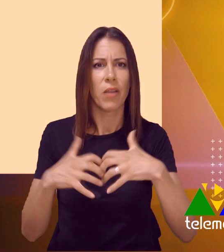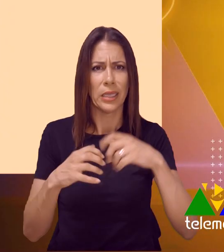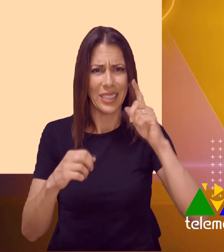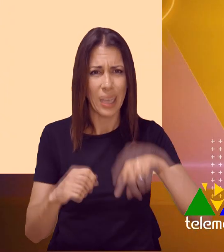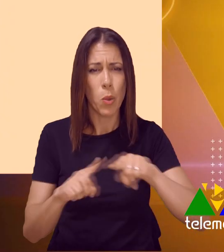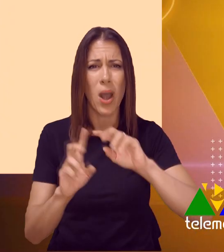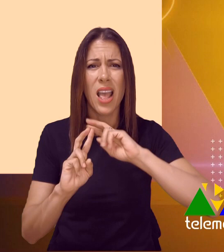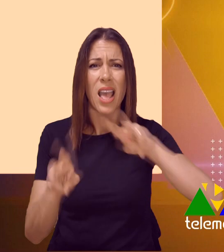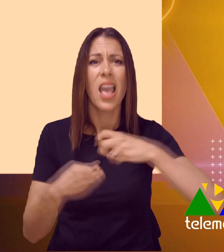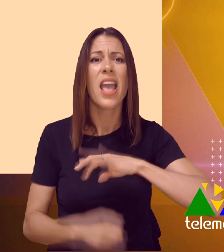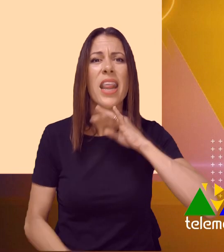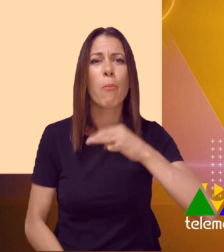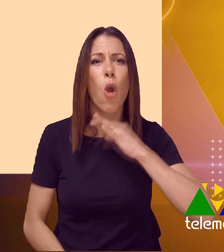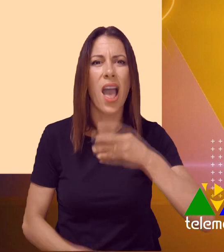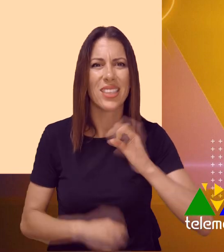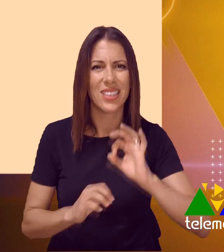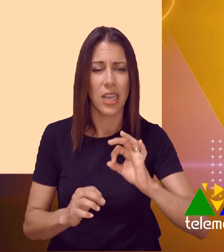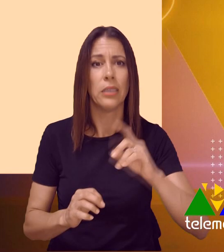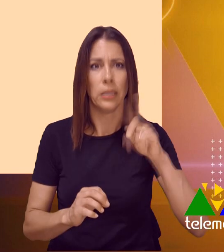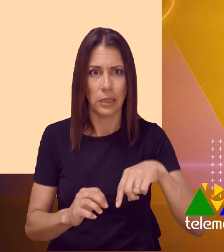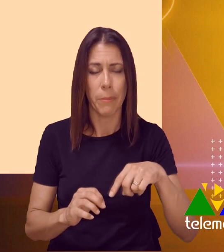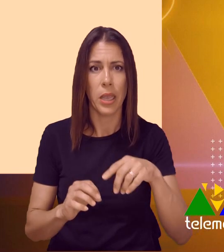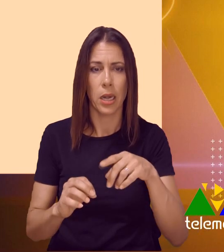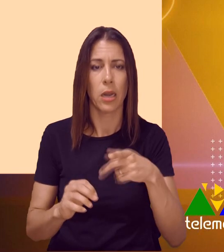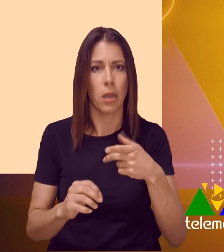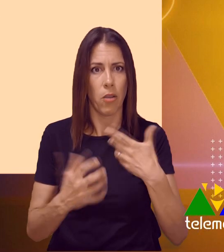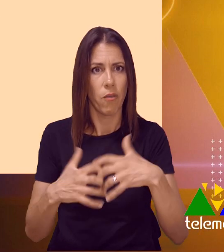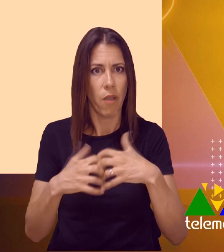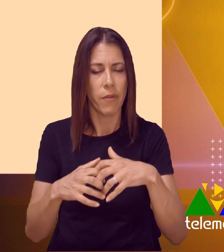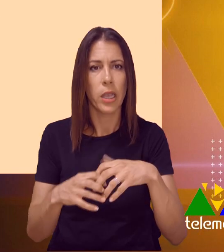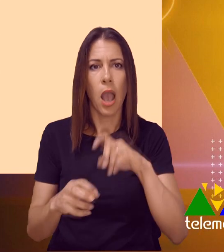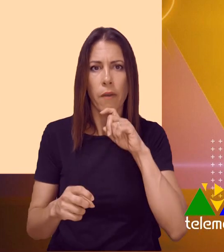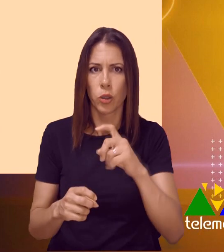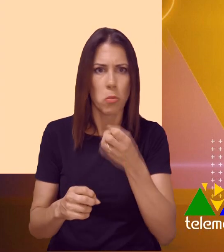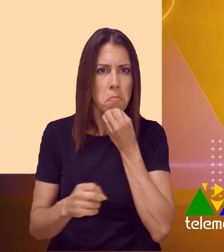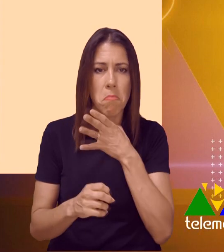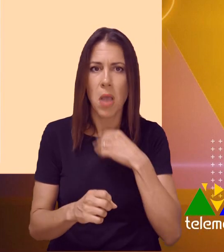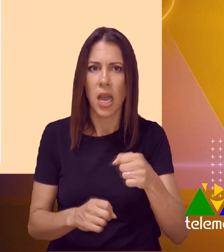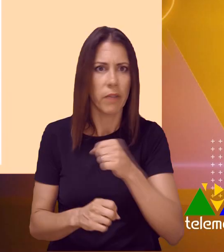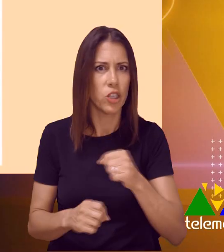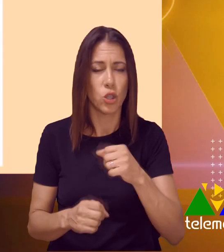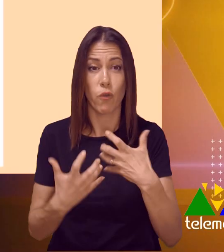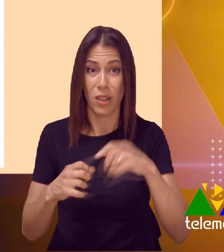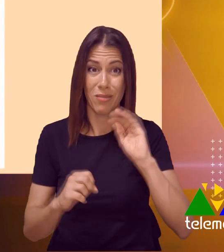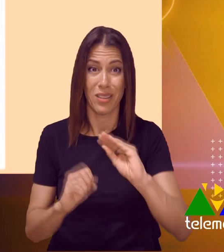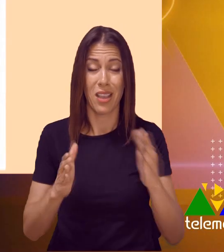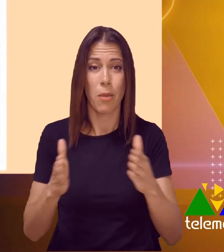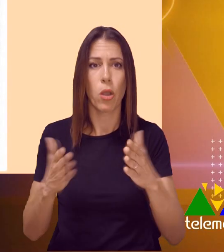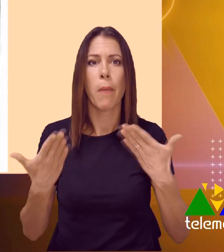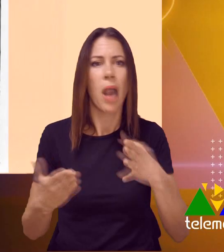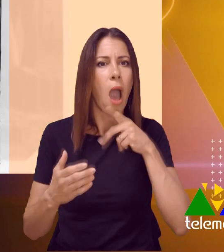remolacha, no solo azúcar de caña, sino también azúcar de remolacha, y también tuvo una magnífica destilería en esta época. No ha quedado